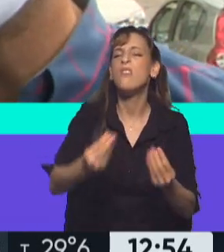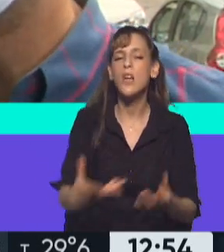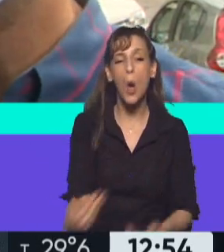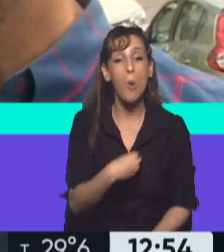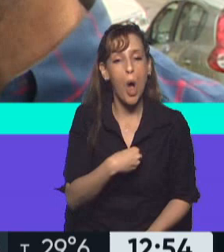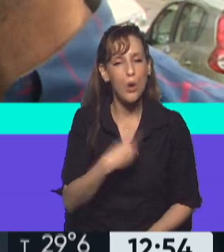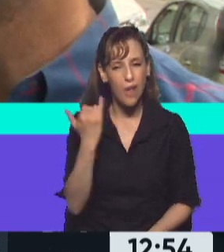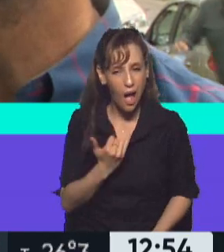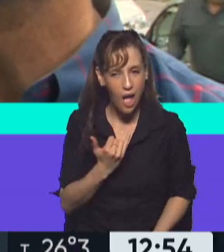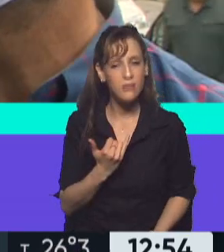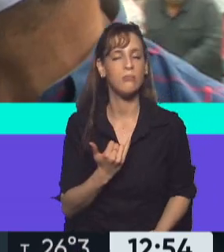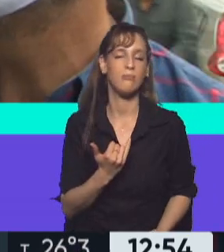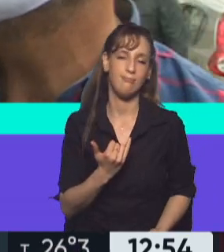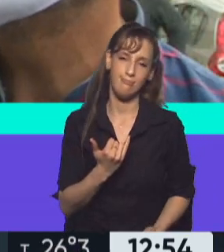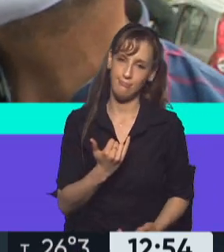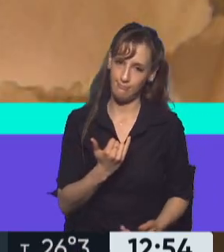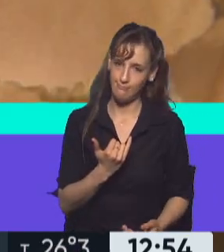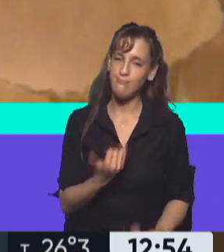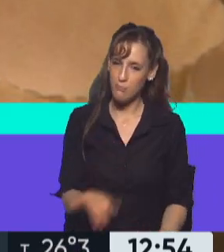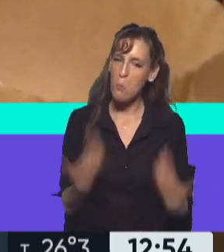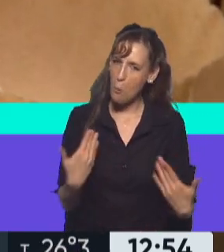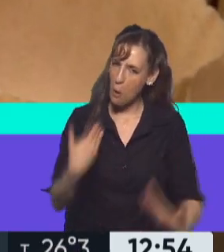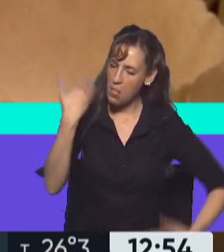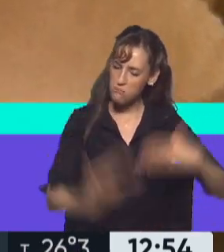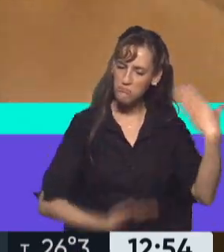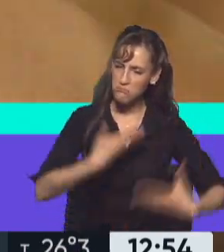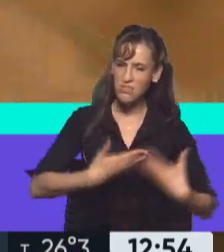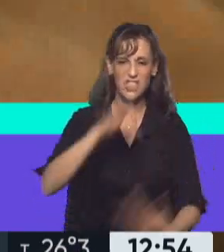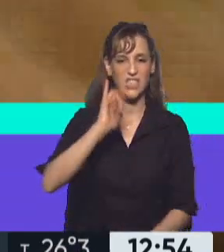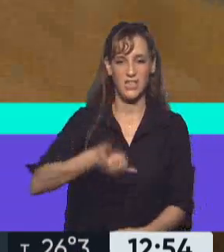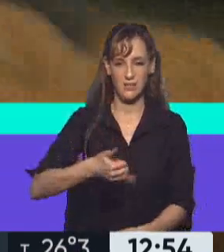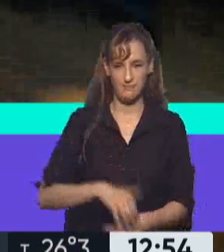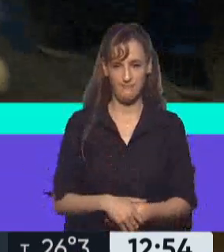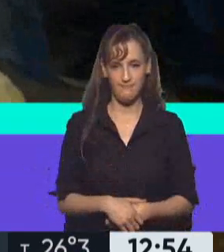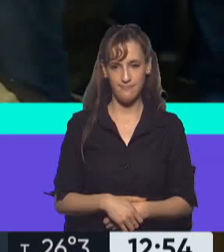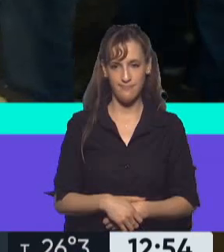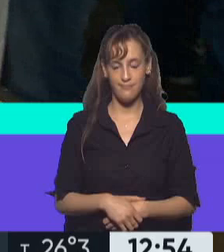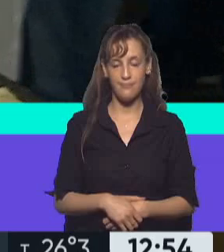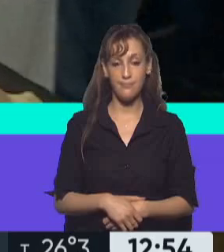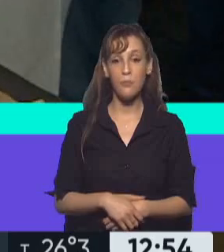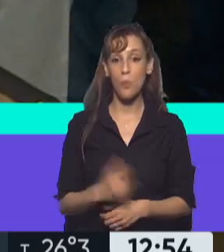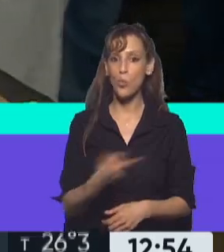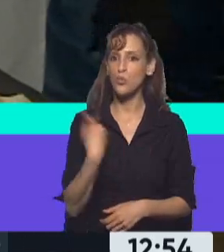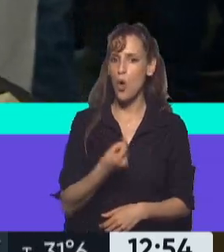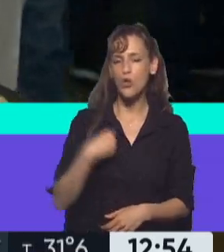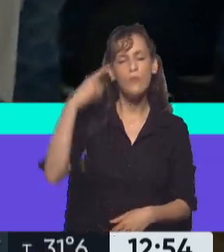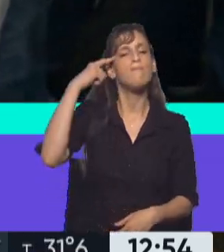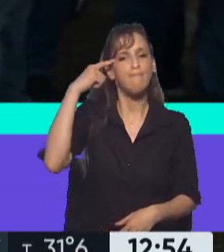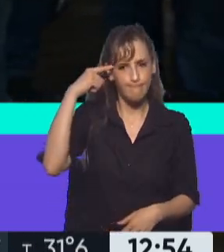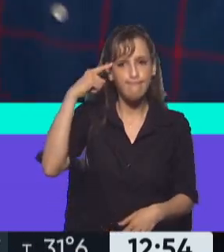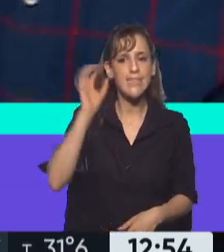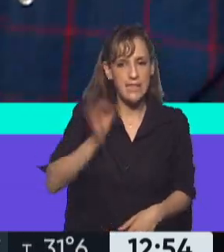y responsabilidad social, las cosas fluyen y salen. Somos bastante conscientes y lo venimos diciendo,